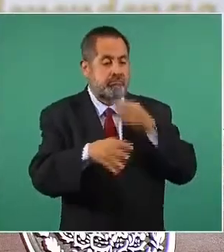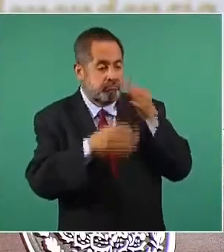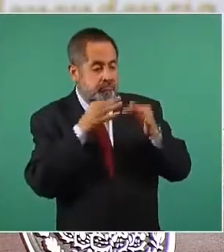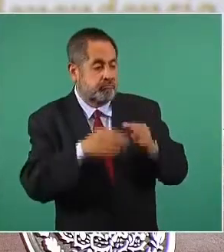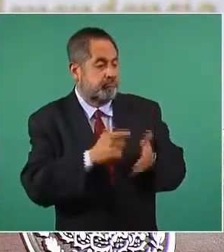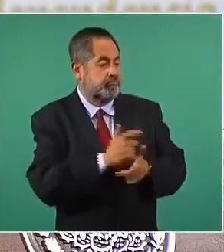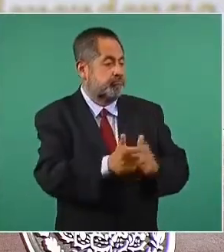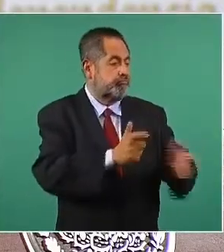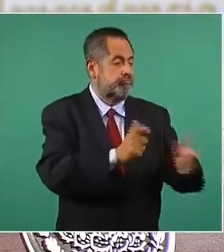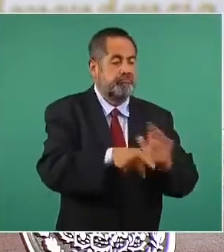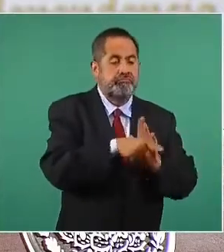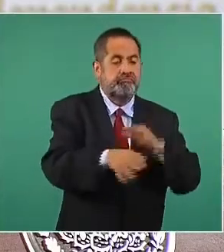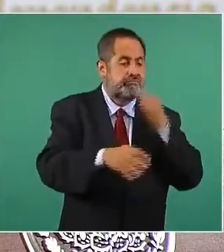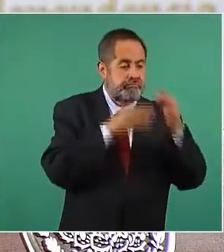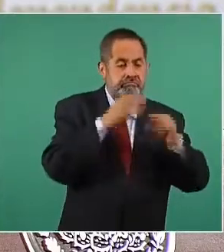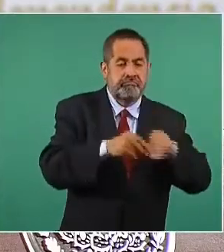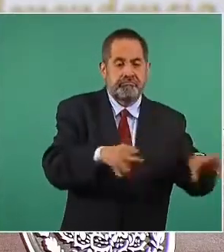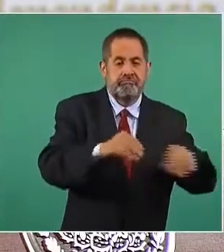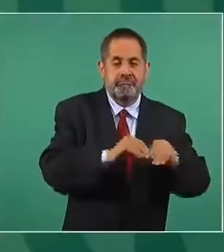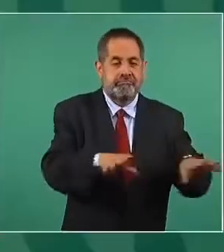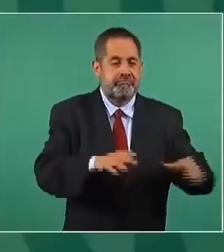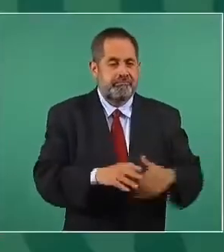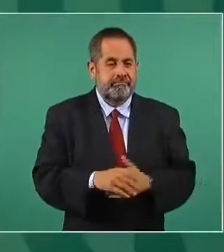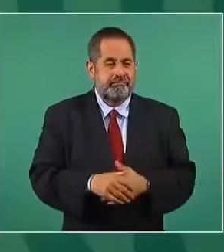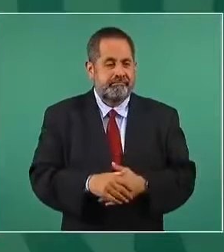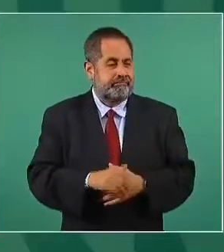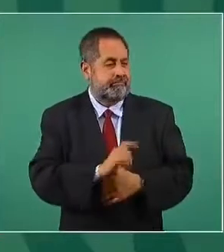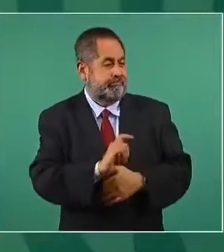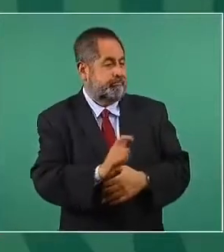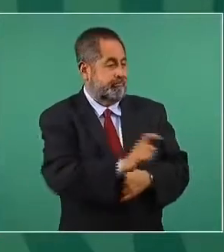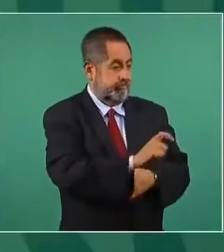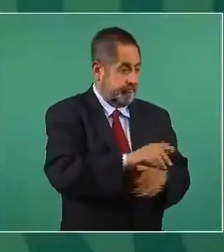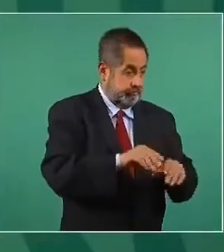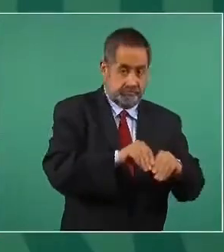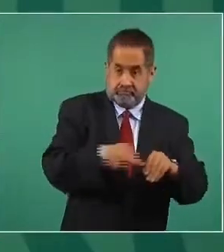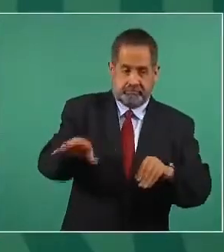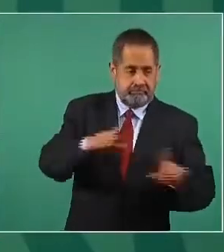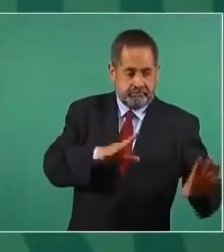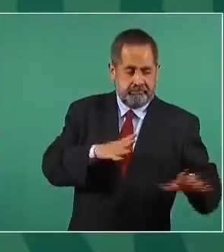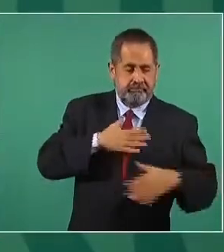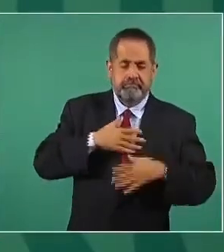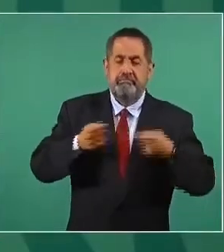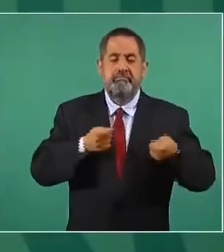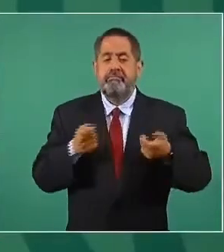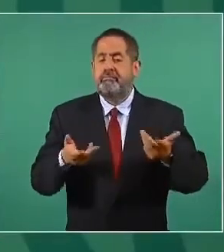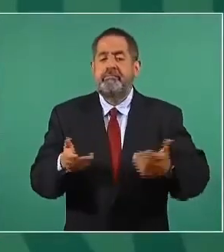información. Si se tenía influencia